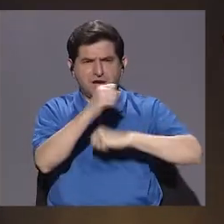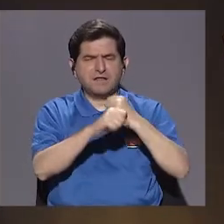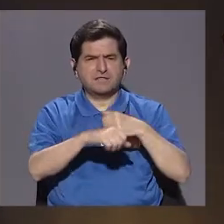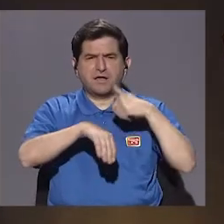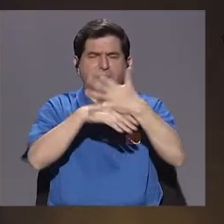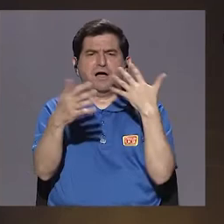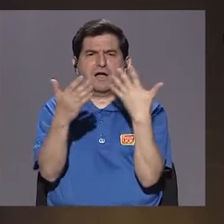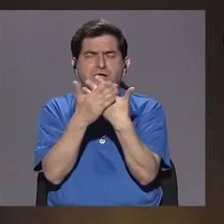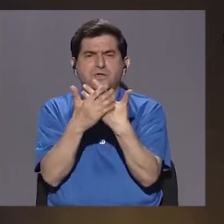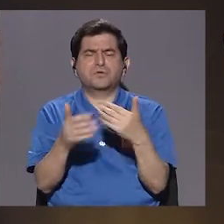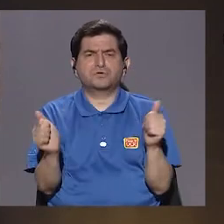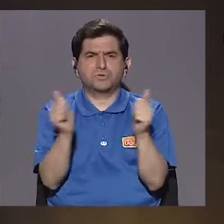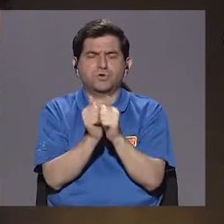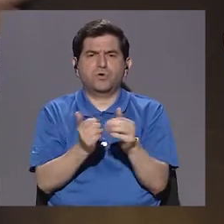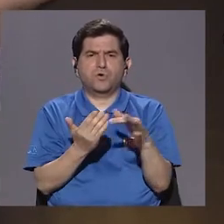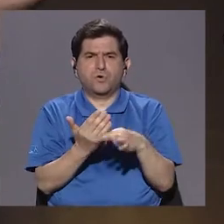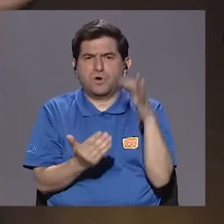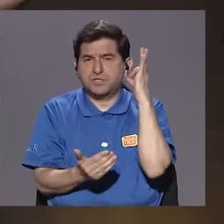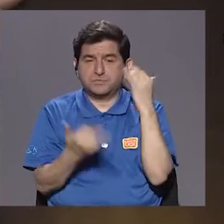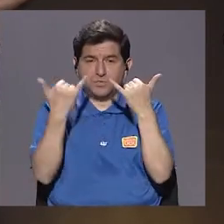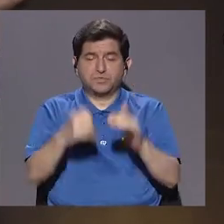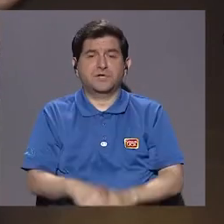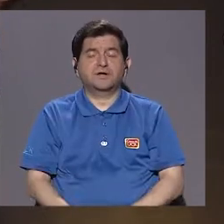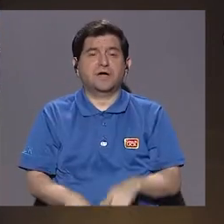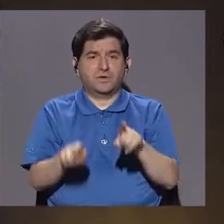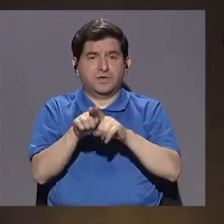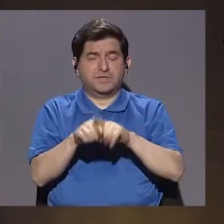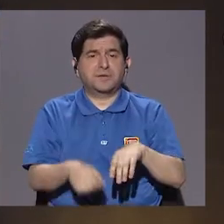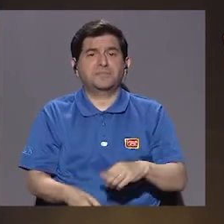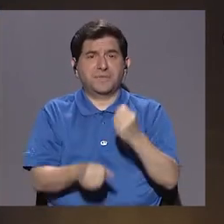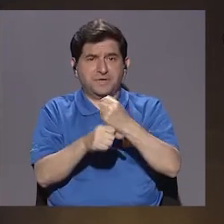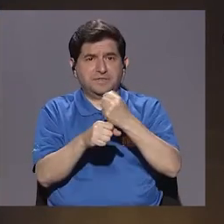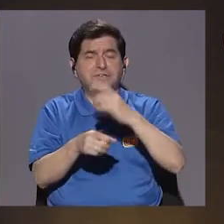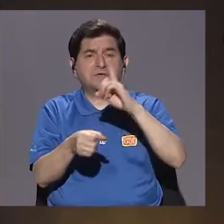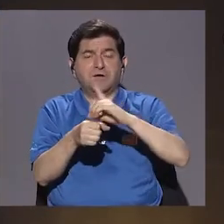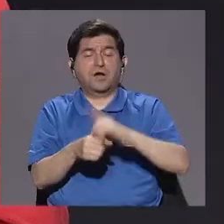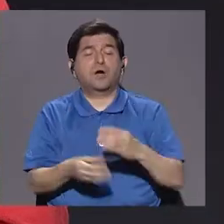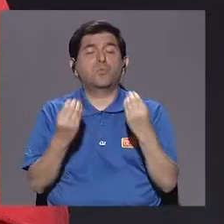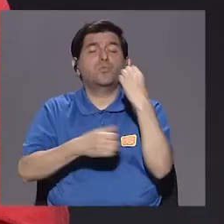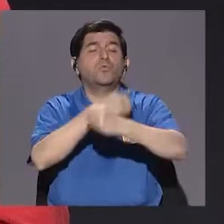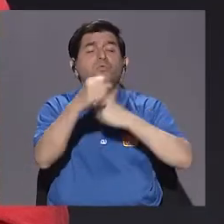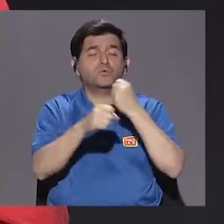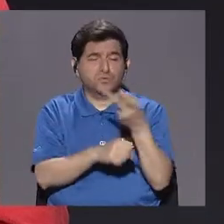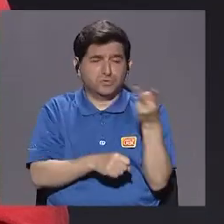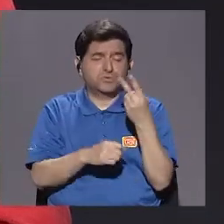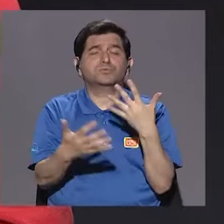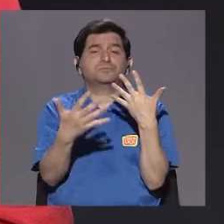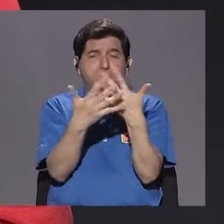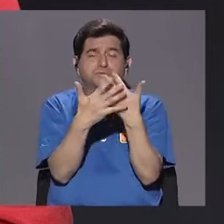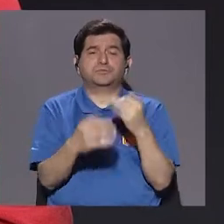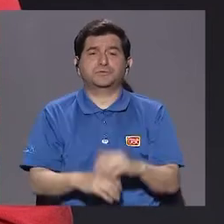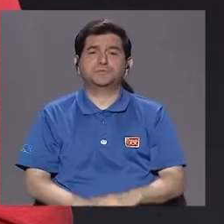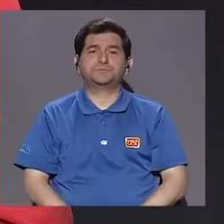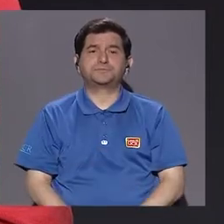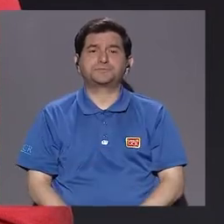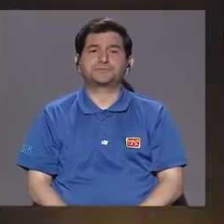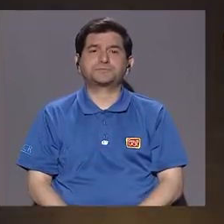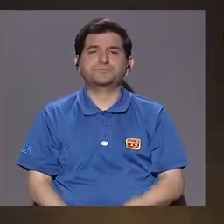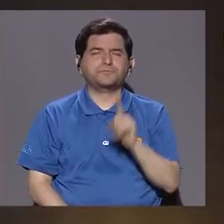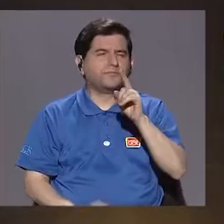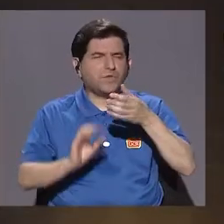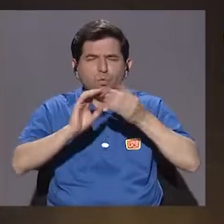cárcel junto con su esposa que ahora es senadora tamaño montón de años estuvieron presos y clive hay un hay un